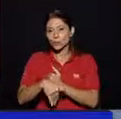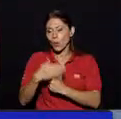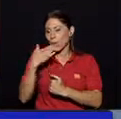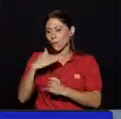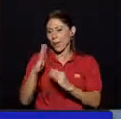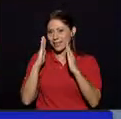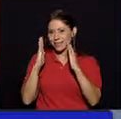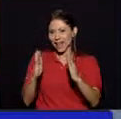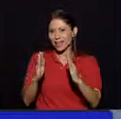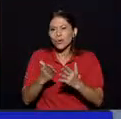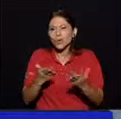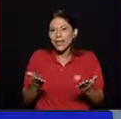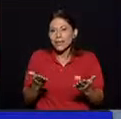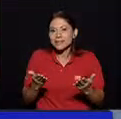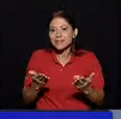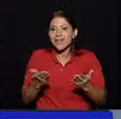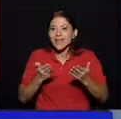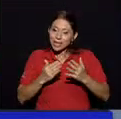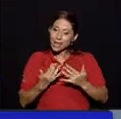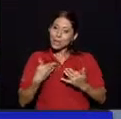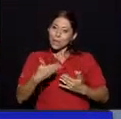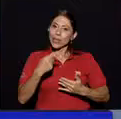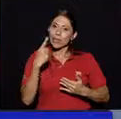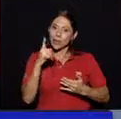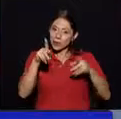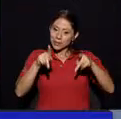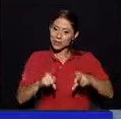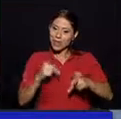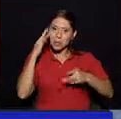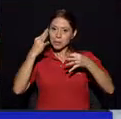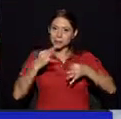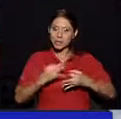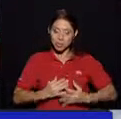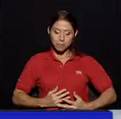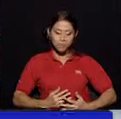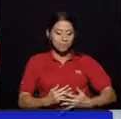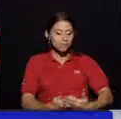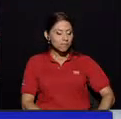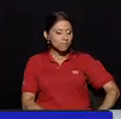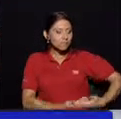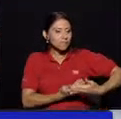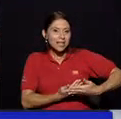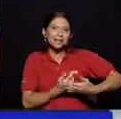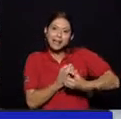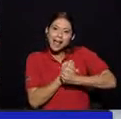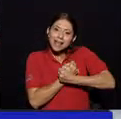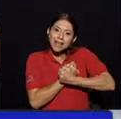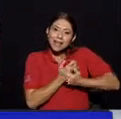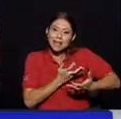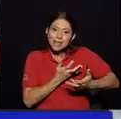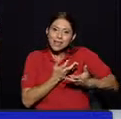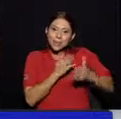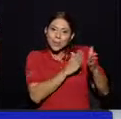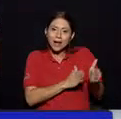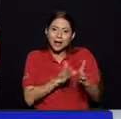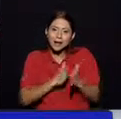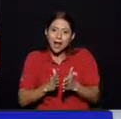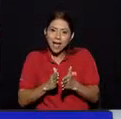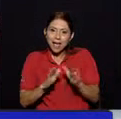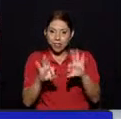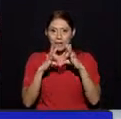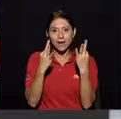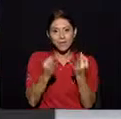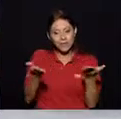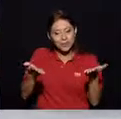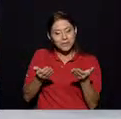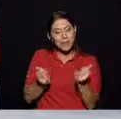sean queridos, planificados, ¿verdad? Y que las familias los reciban con el cariño y eso es lo que estamos